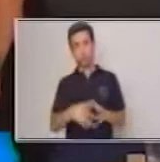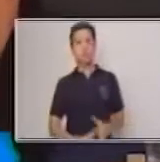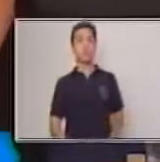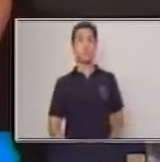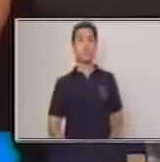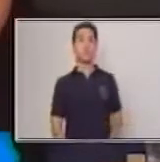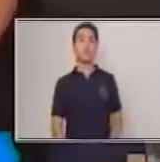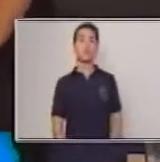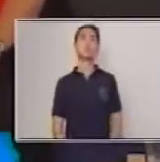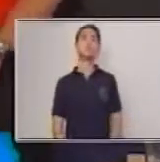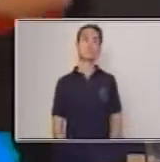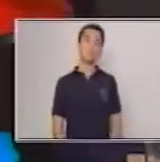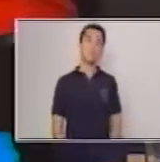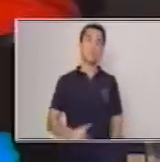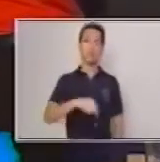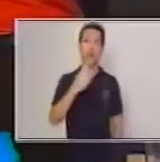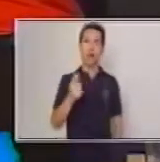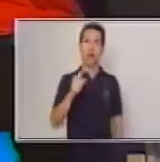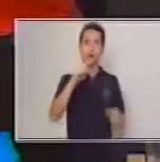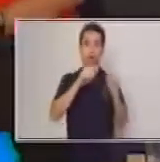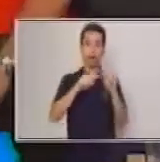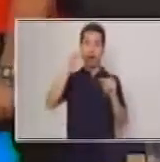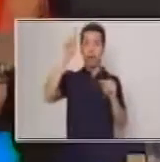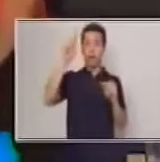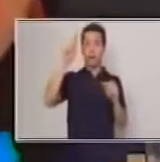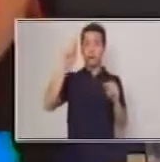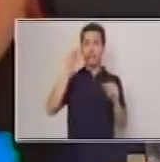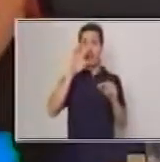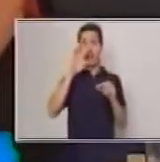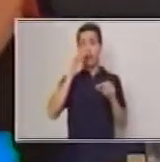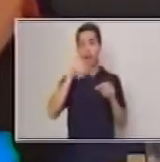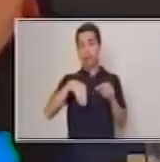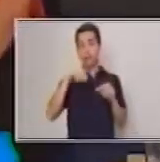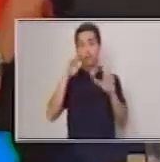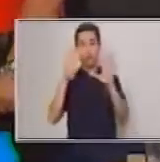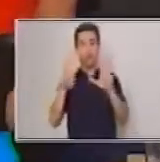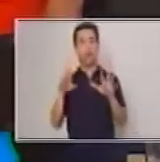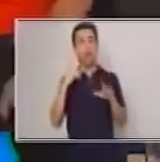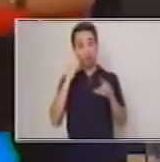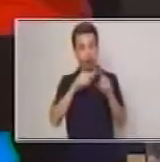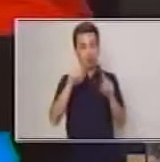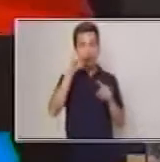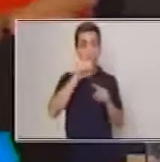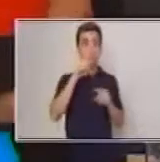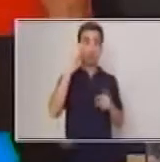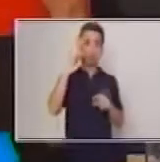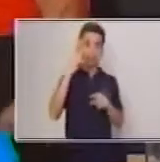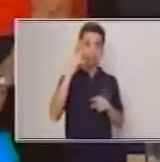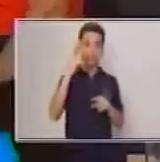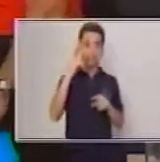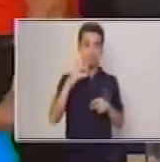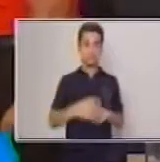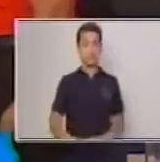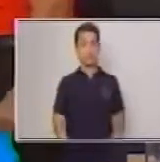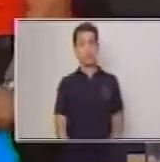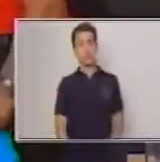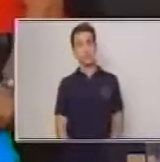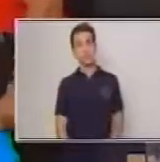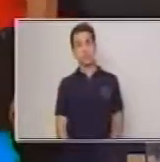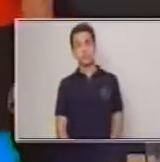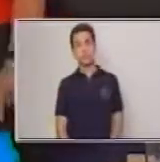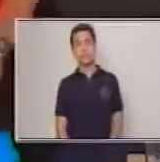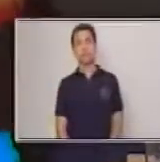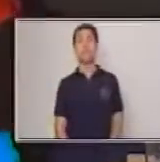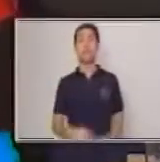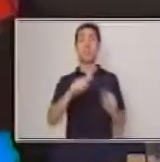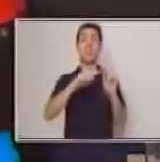Raíz cúbica de M9, la tercera parte de 9, 3. Muy bien, correcto. La